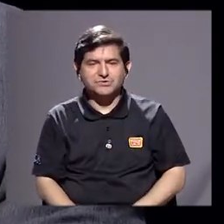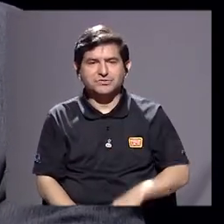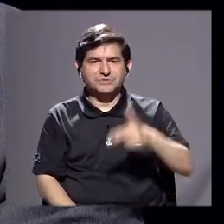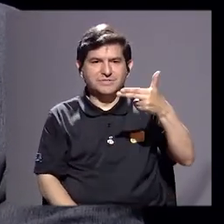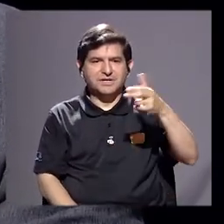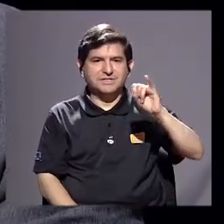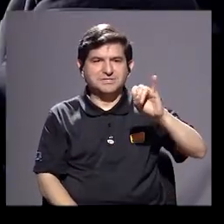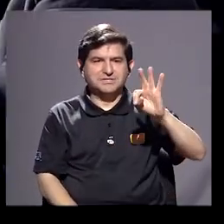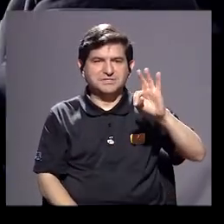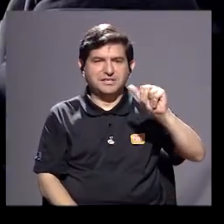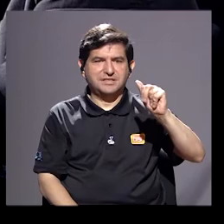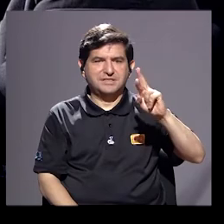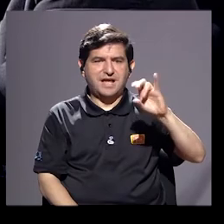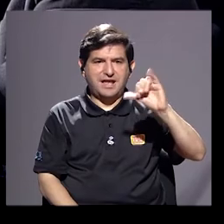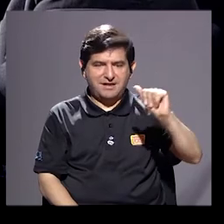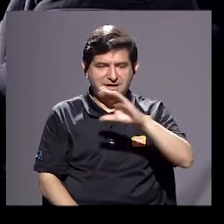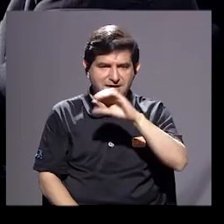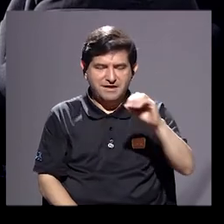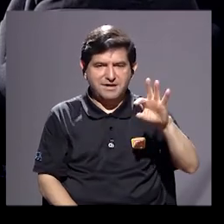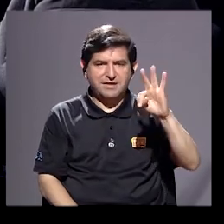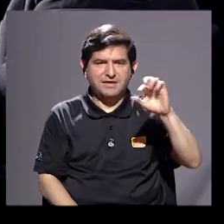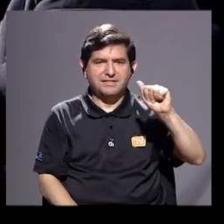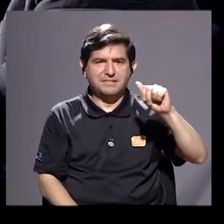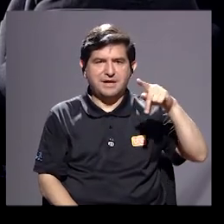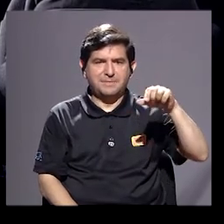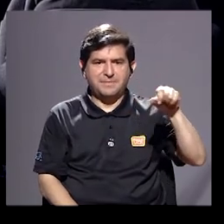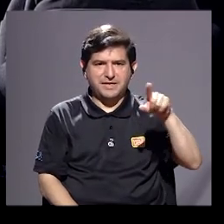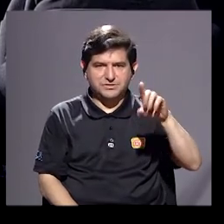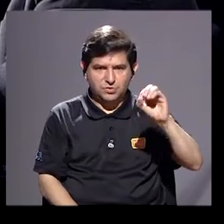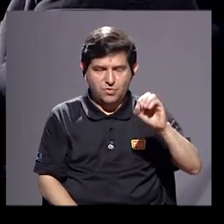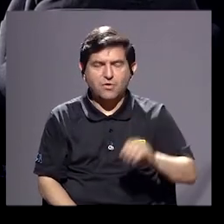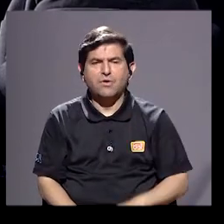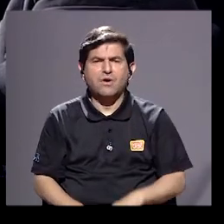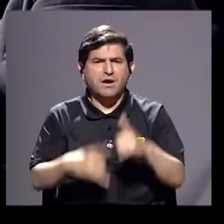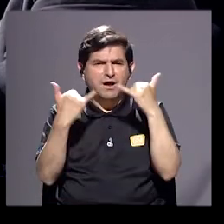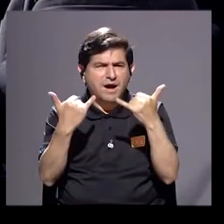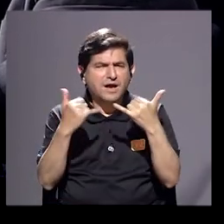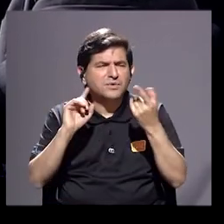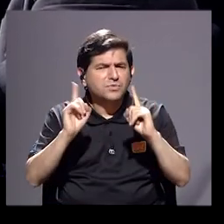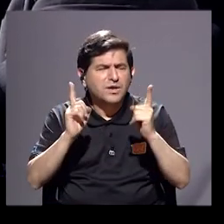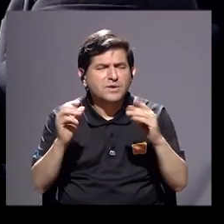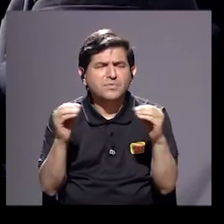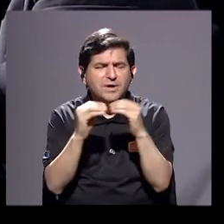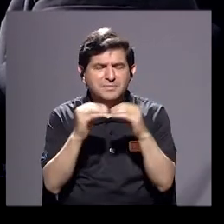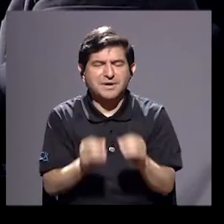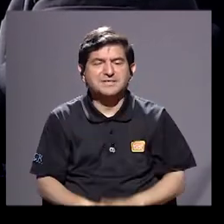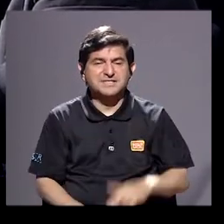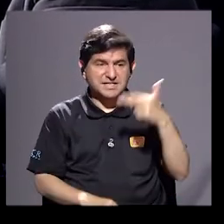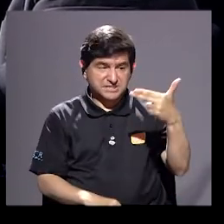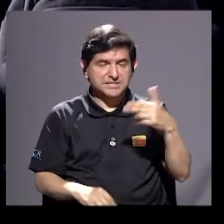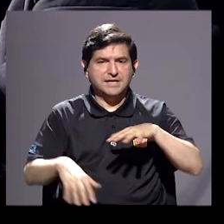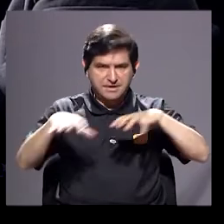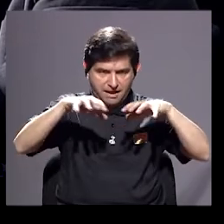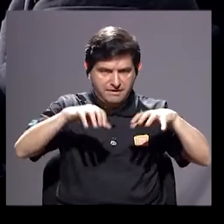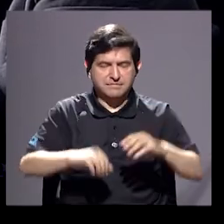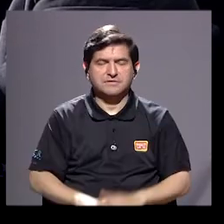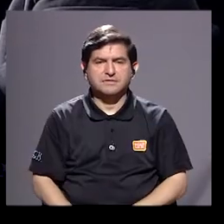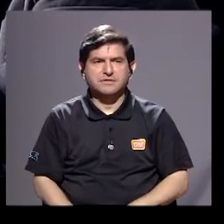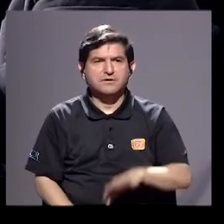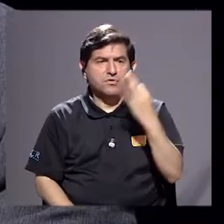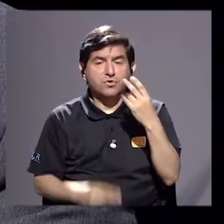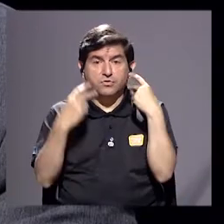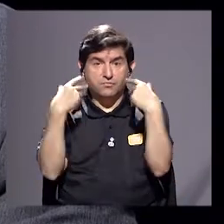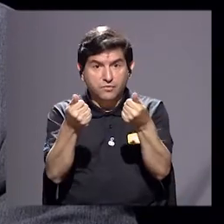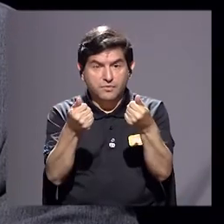que le diga que visitaría de hacer que más preocupaciones tiene de parte de la prevención en este momento citaría es el que se activó más recientemente y de forma más